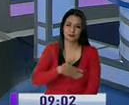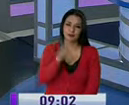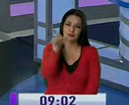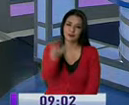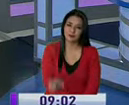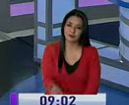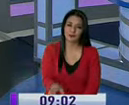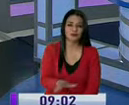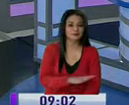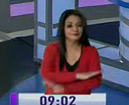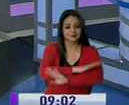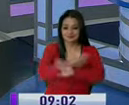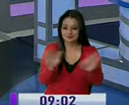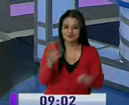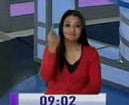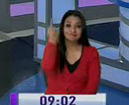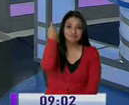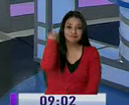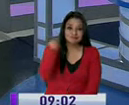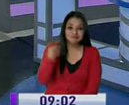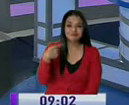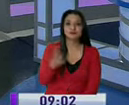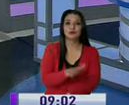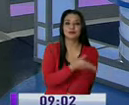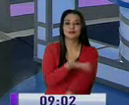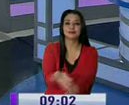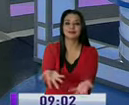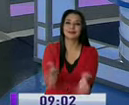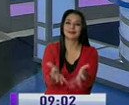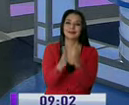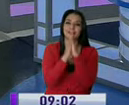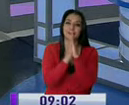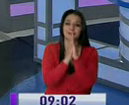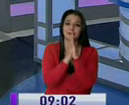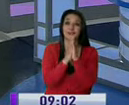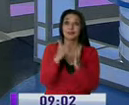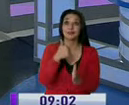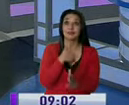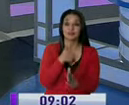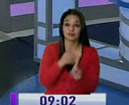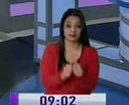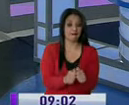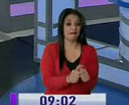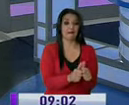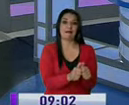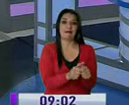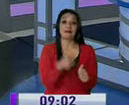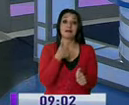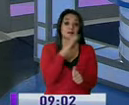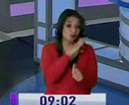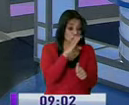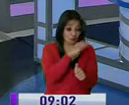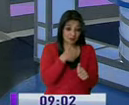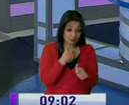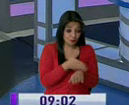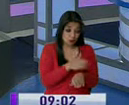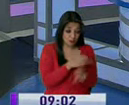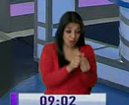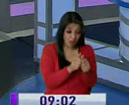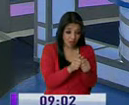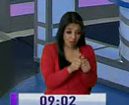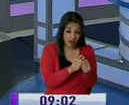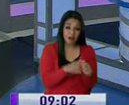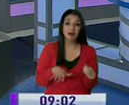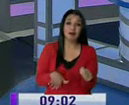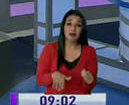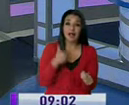Me defrauda. No quiere que baile. Va a tener que utilizar yo mis dotes de DJ. Nos va a tocar tener aquí una mezcladora, creo